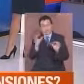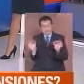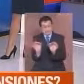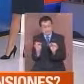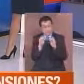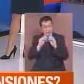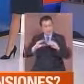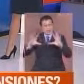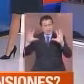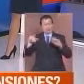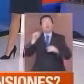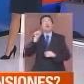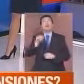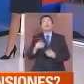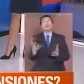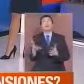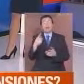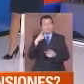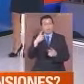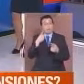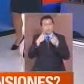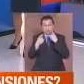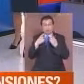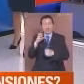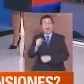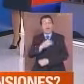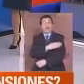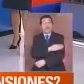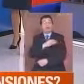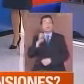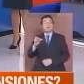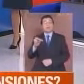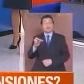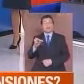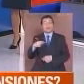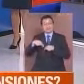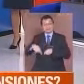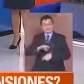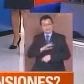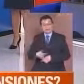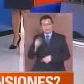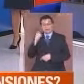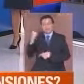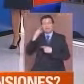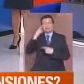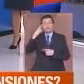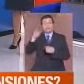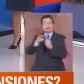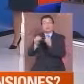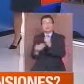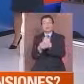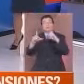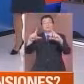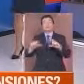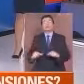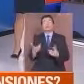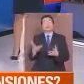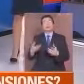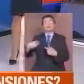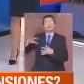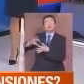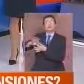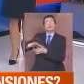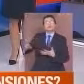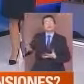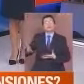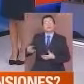aclarado esto, ¿qué tan expuestos están los fondos de pensiones nuestros al desplome de la bolsa de China? Revisemos. Según